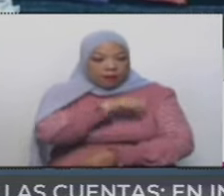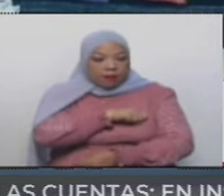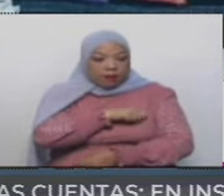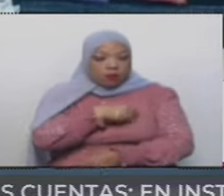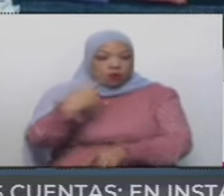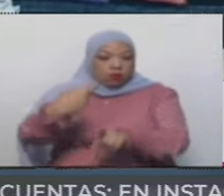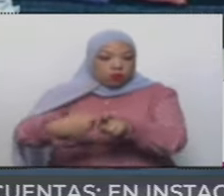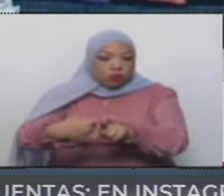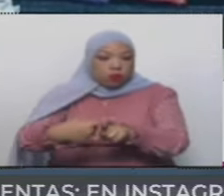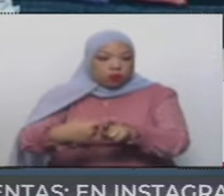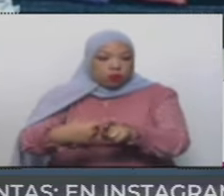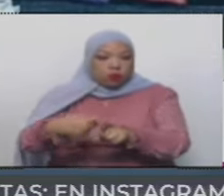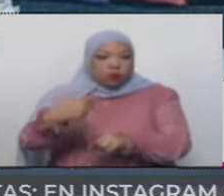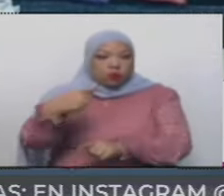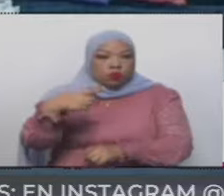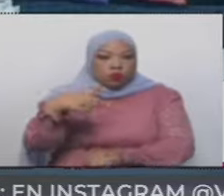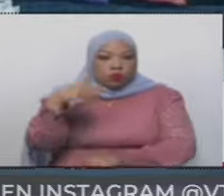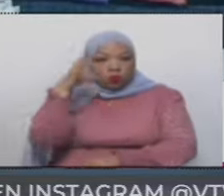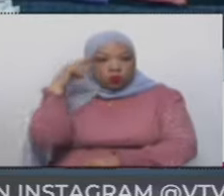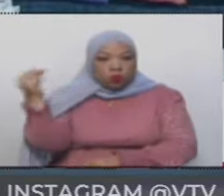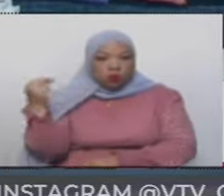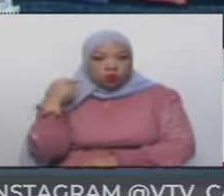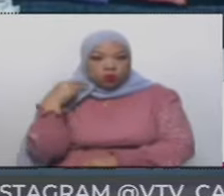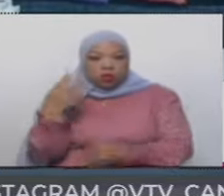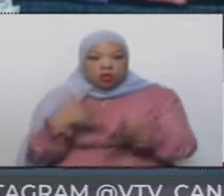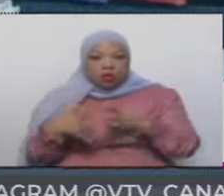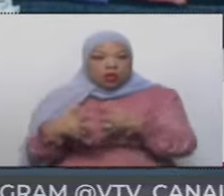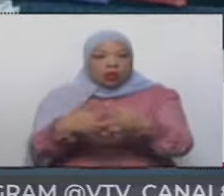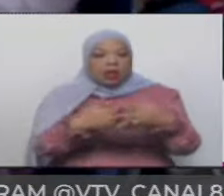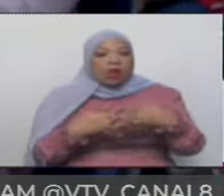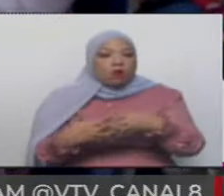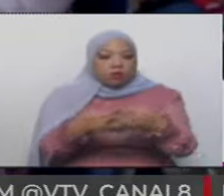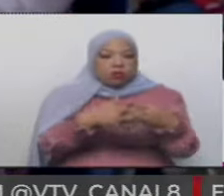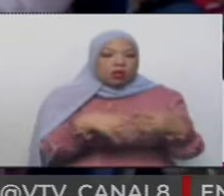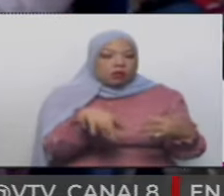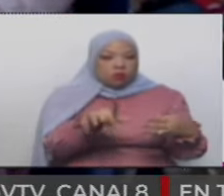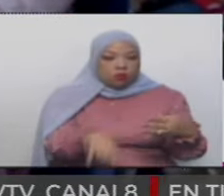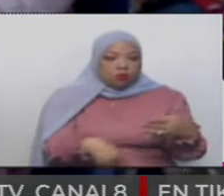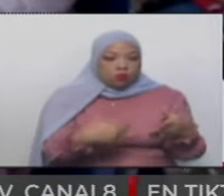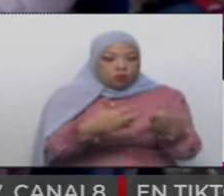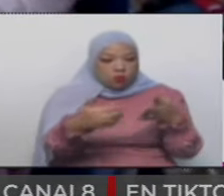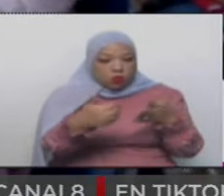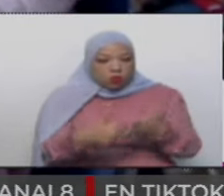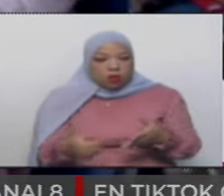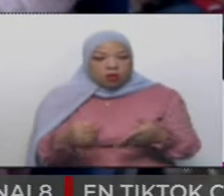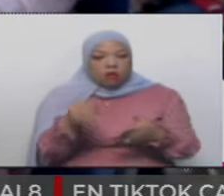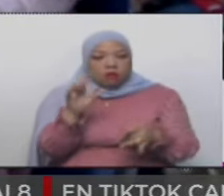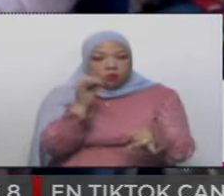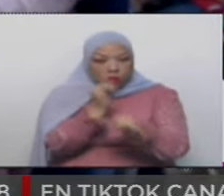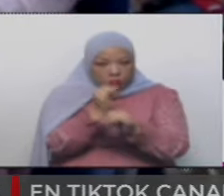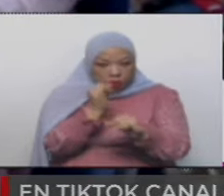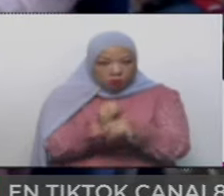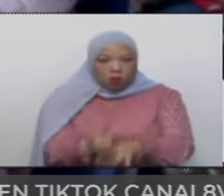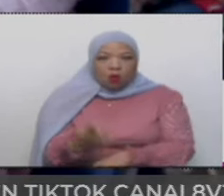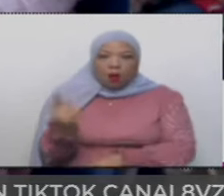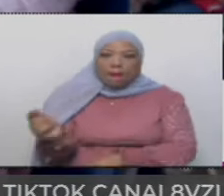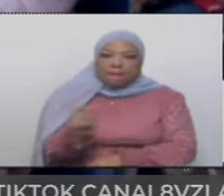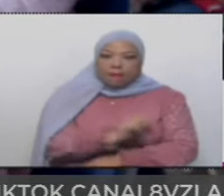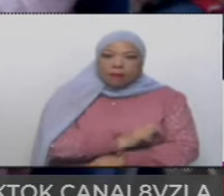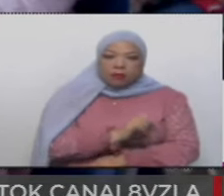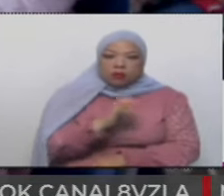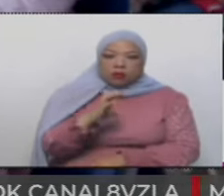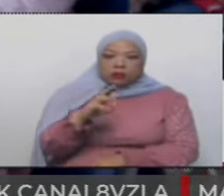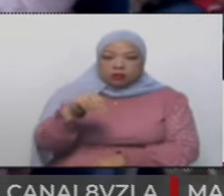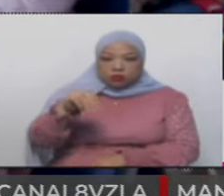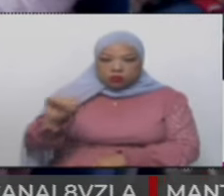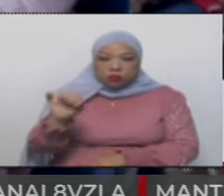Suiza, en Finlandia, en Estados Unidos. Yo me leí en estos días en la página web, hace un mes, de CNN,